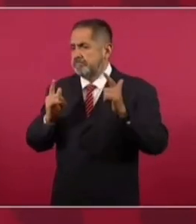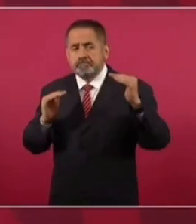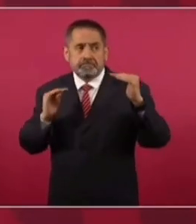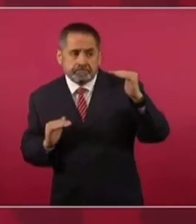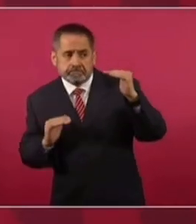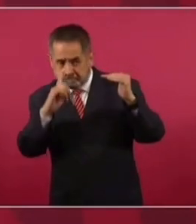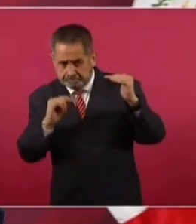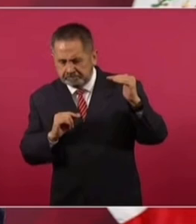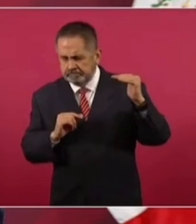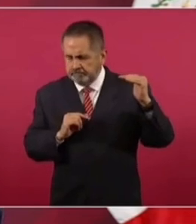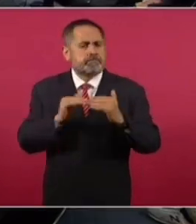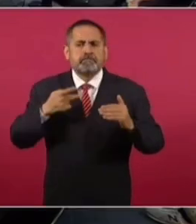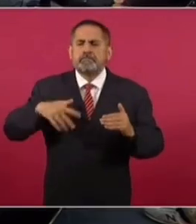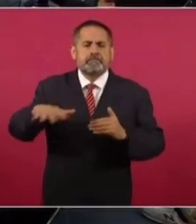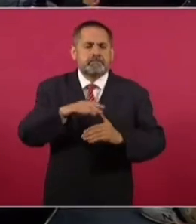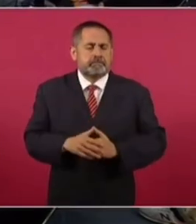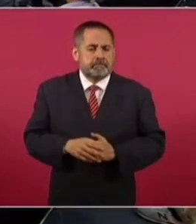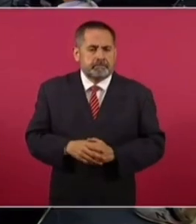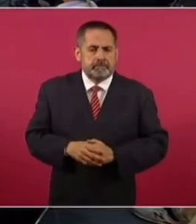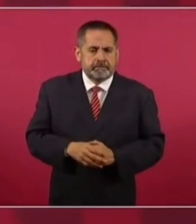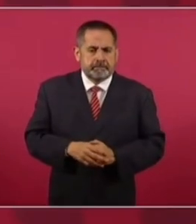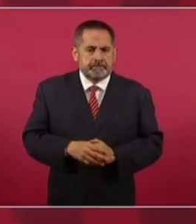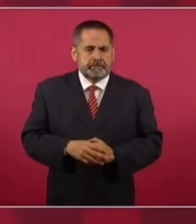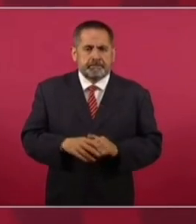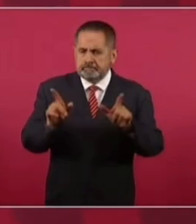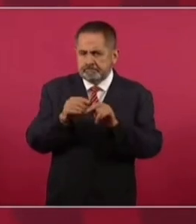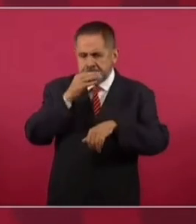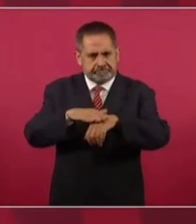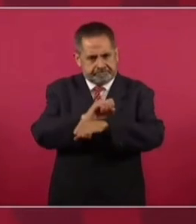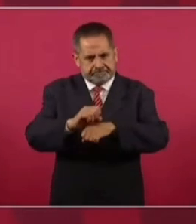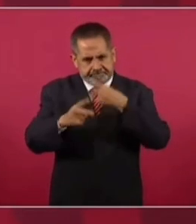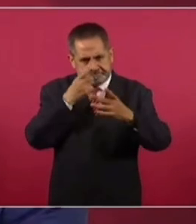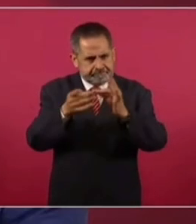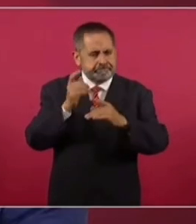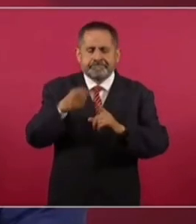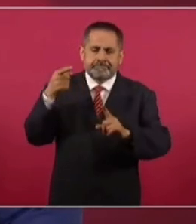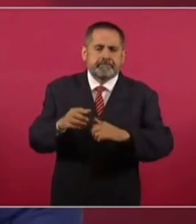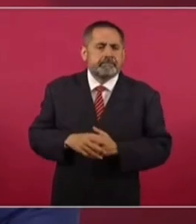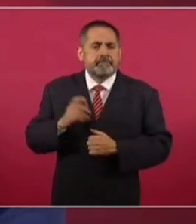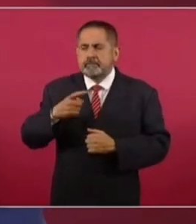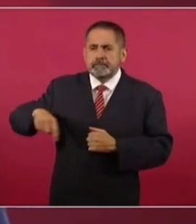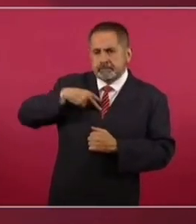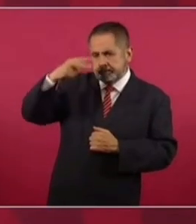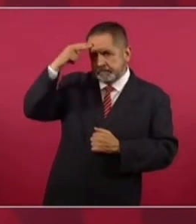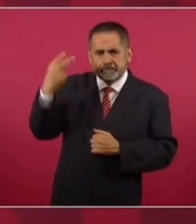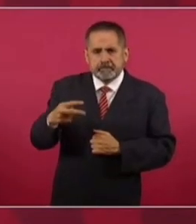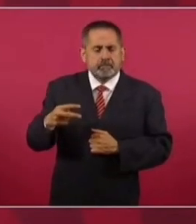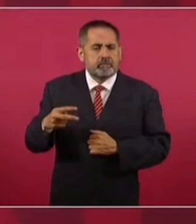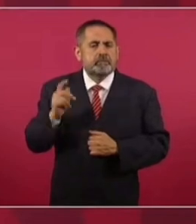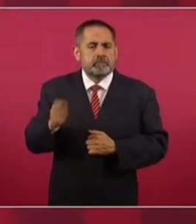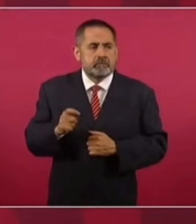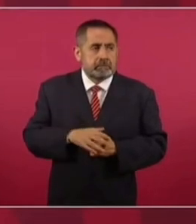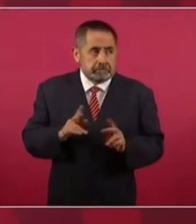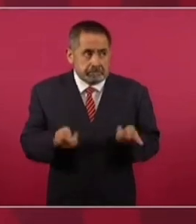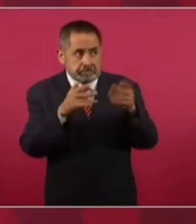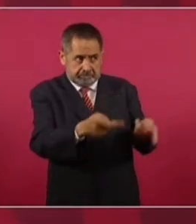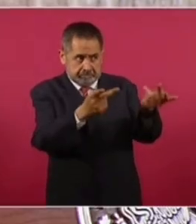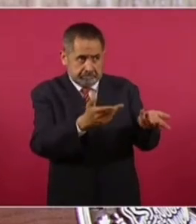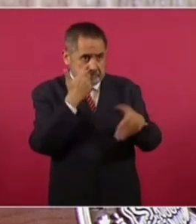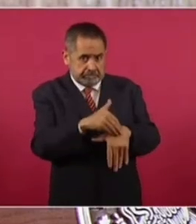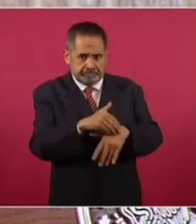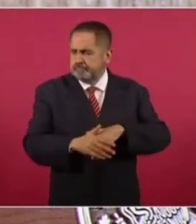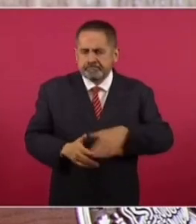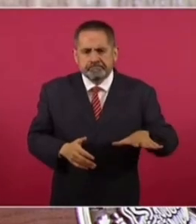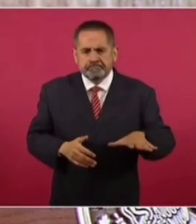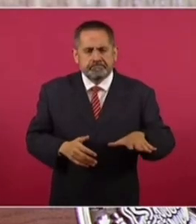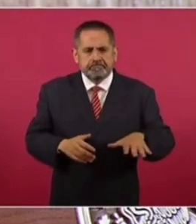dignidad de nuestro pueblo. Para decirlo de manera sencilla, México no se vende.